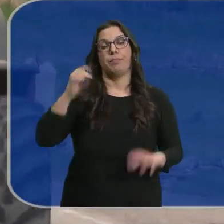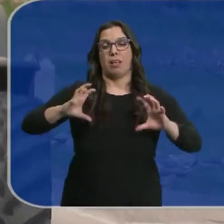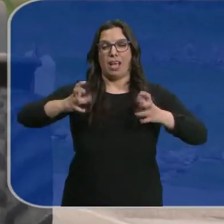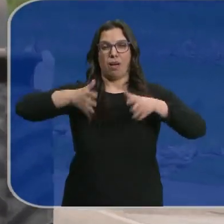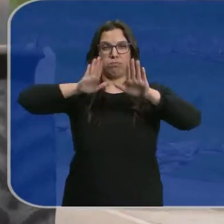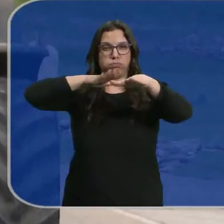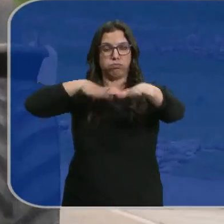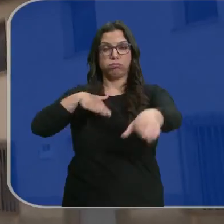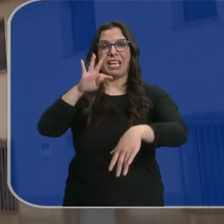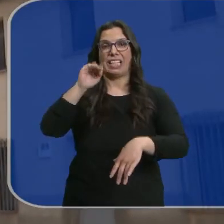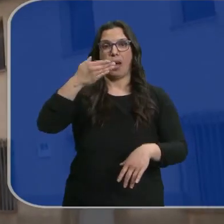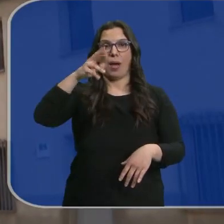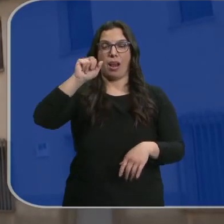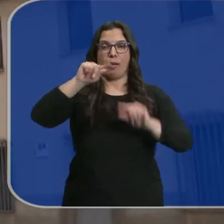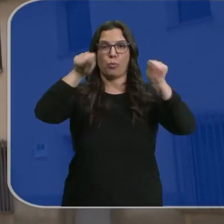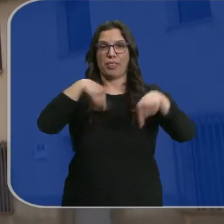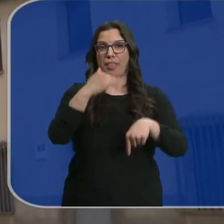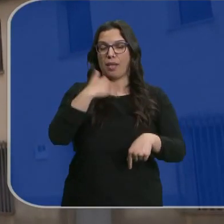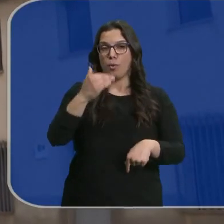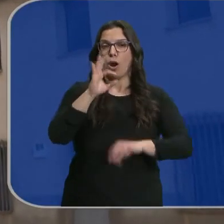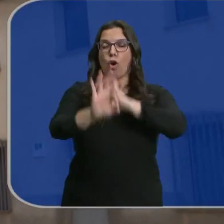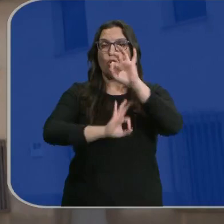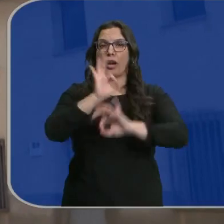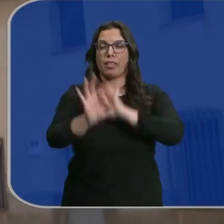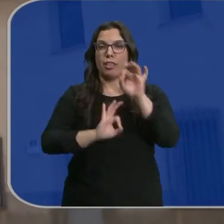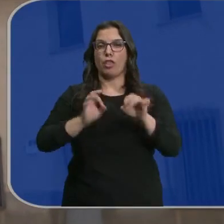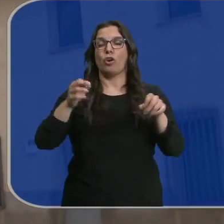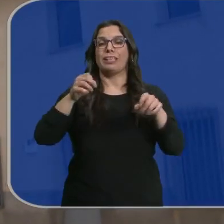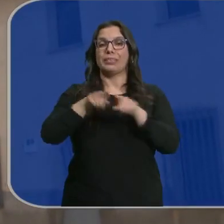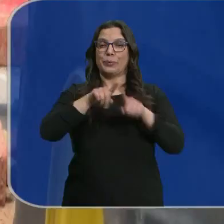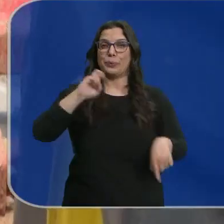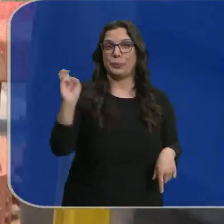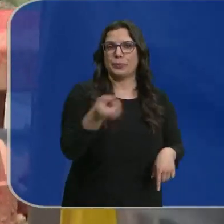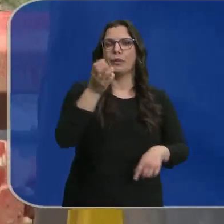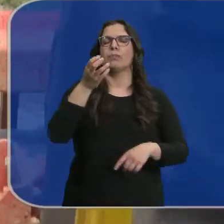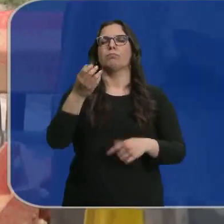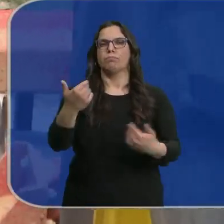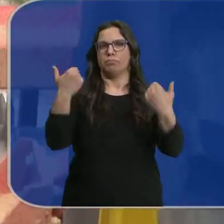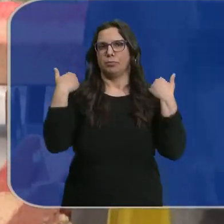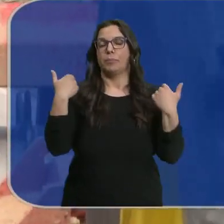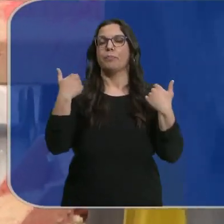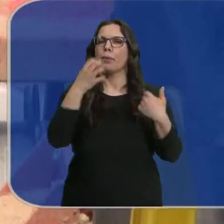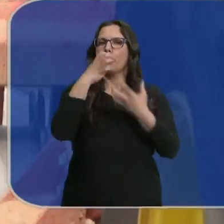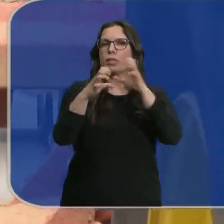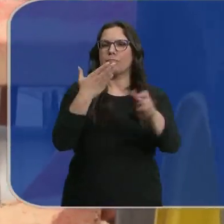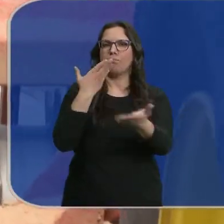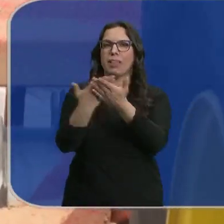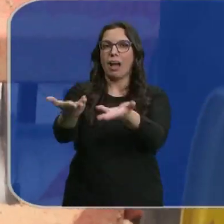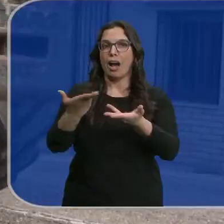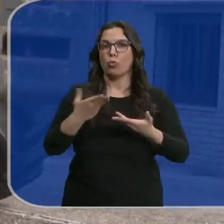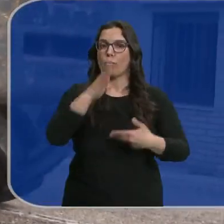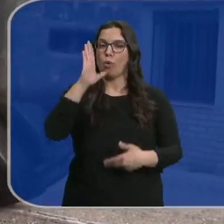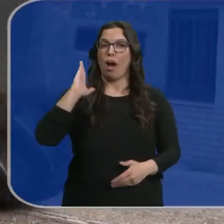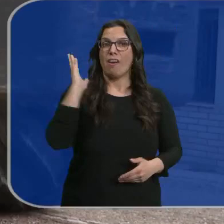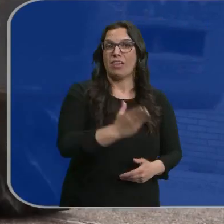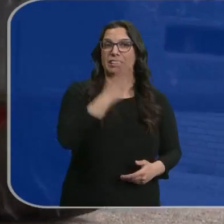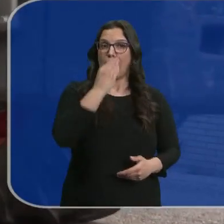Tractorada en Tábara, en Zamora, convocada por UPA, COAG, Asaja y la Asociación Defensa de la Tierra de Tábara. Protestan para pedir ayudas a los daños de la